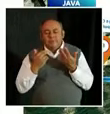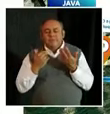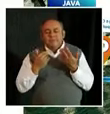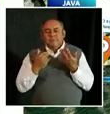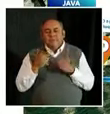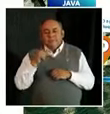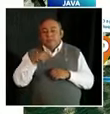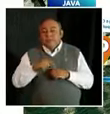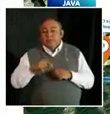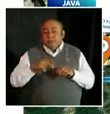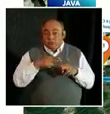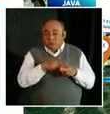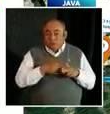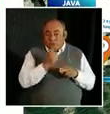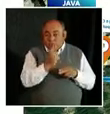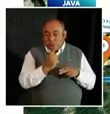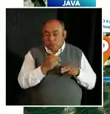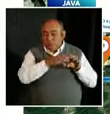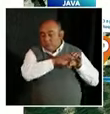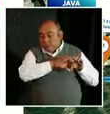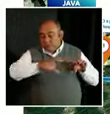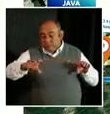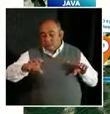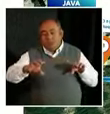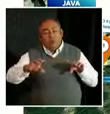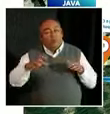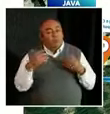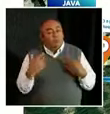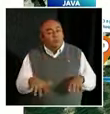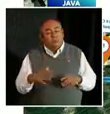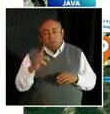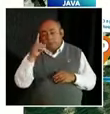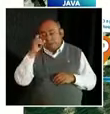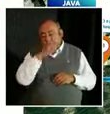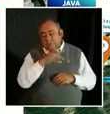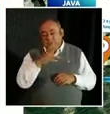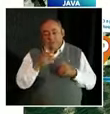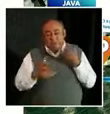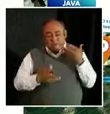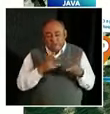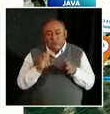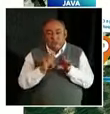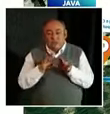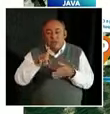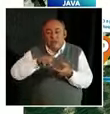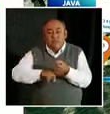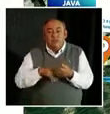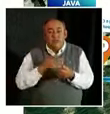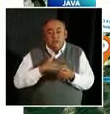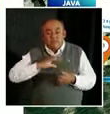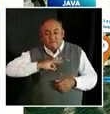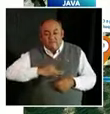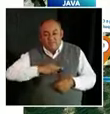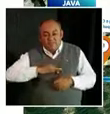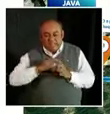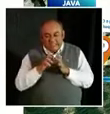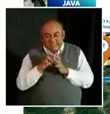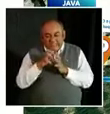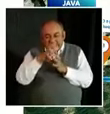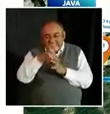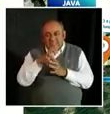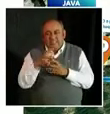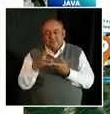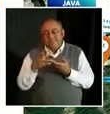acueducto Cuchillo 1 pues sí sufrió mucho desgaste por oxidación. Es decir, el acabado que se le